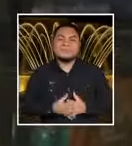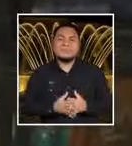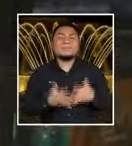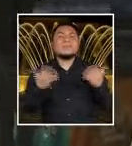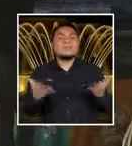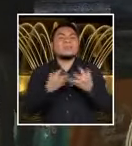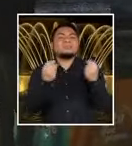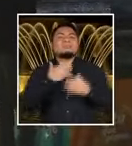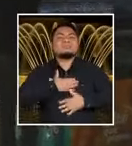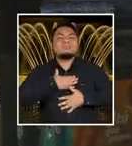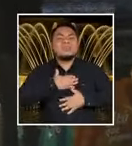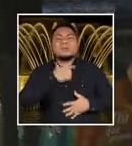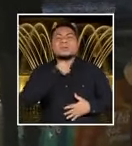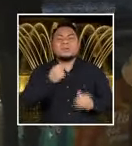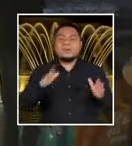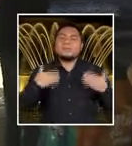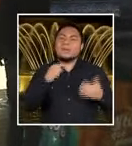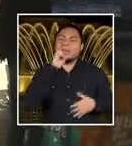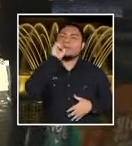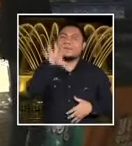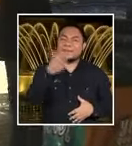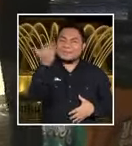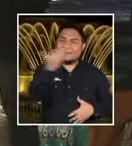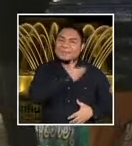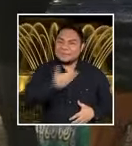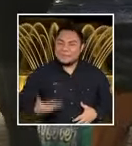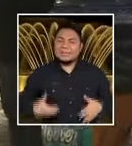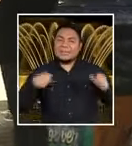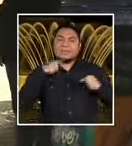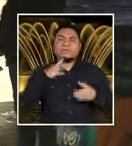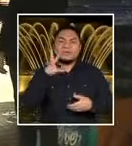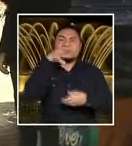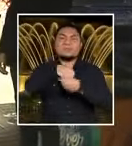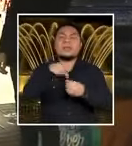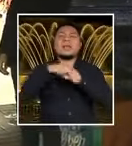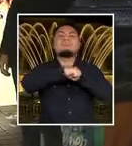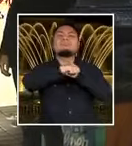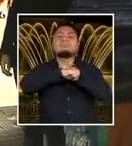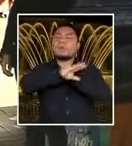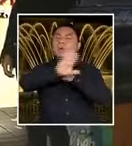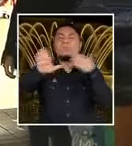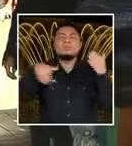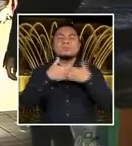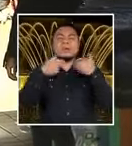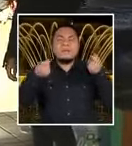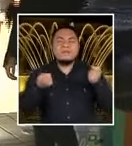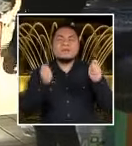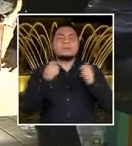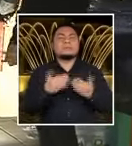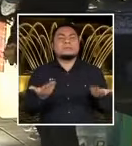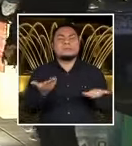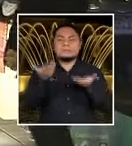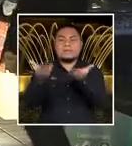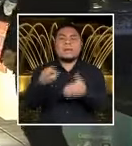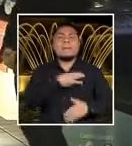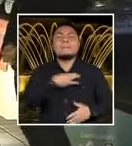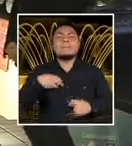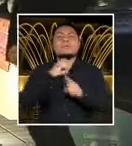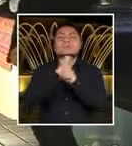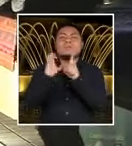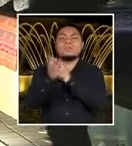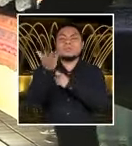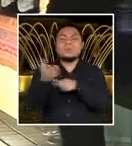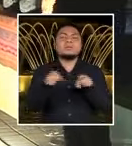Así que con mucho gusto le puedo decir que estamos sumándonos a esta campaña con todo el esfuerzo por parte del Ministerio de